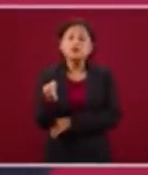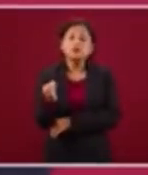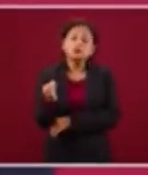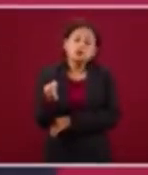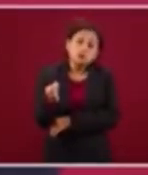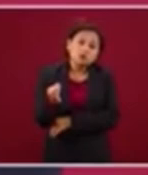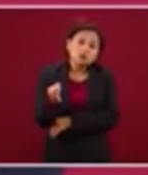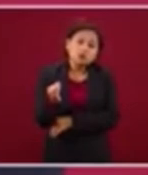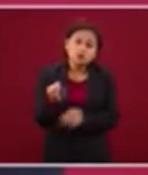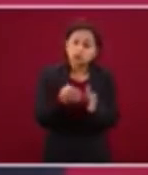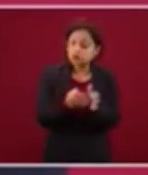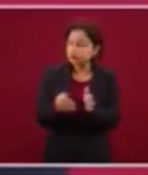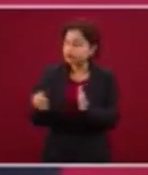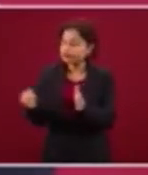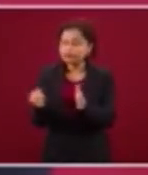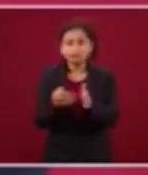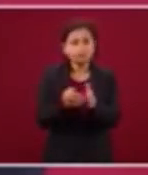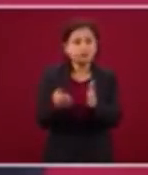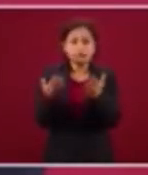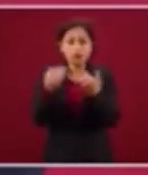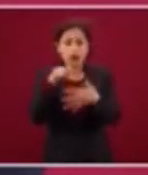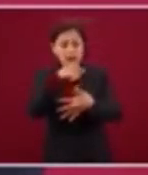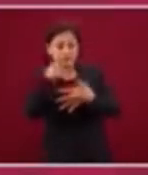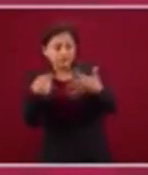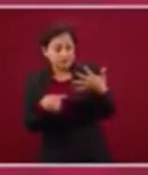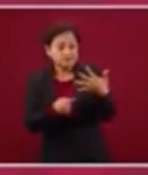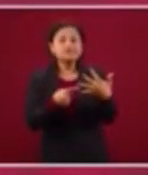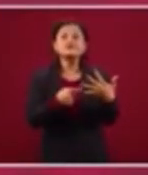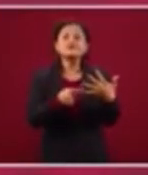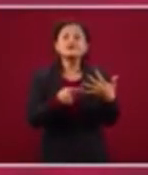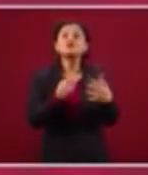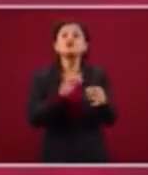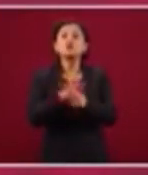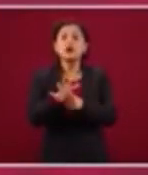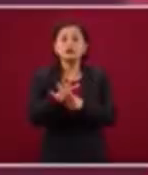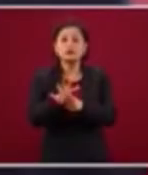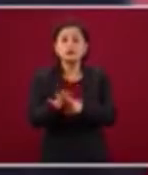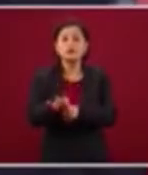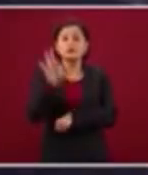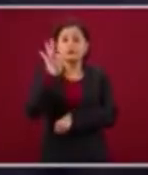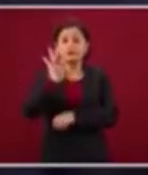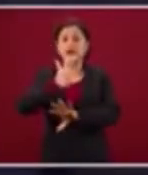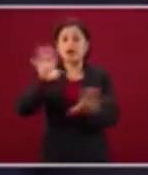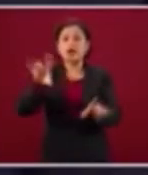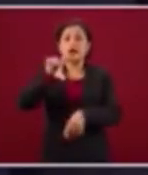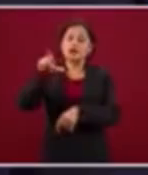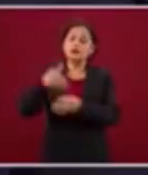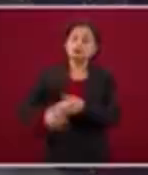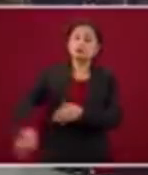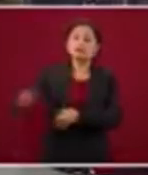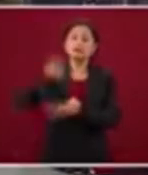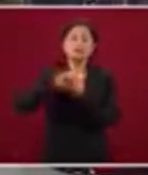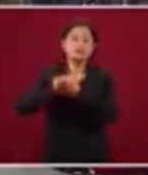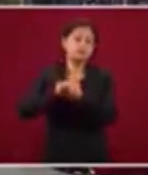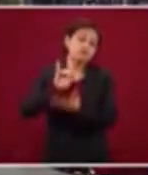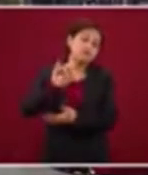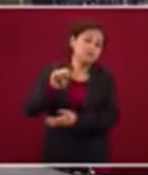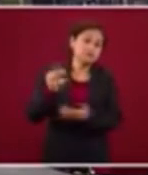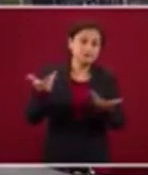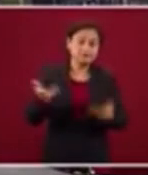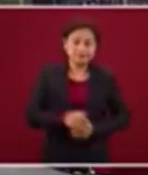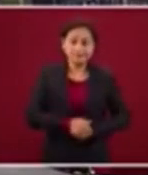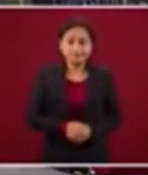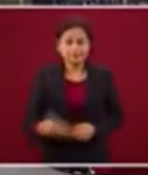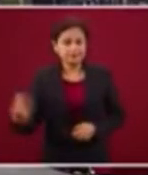resueltas opciones, ya les decimos, esto es lo que consideramos y nos vamos por ahí.